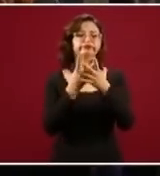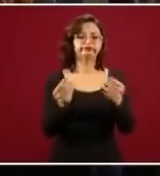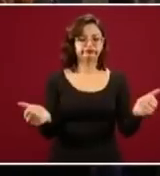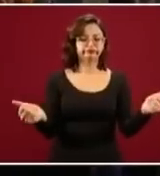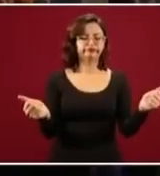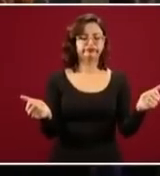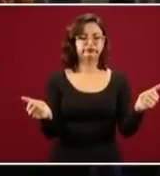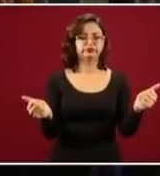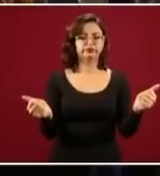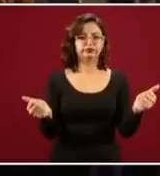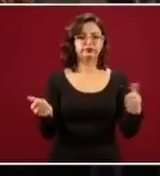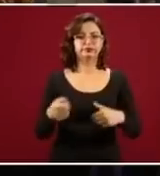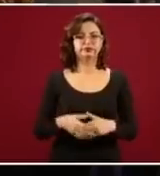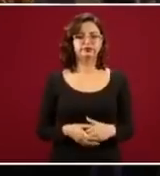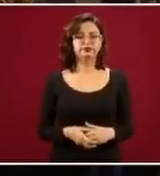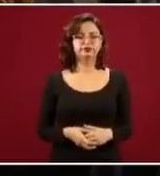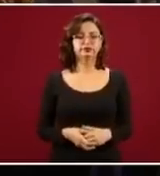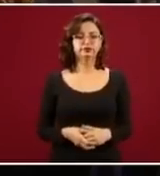el